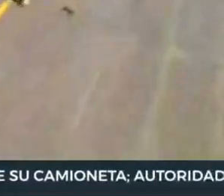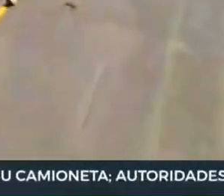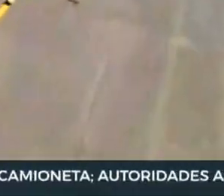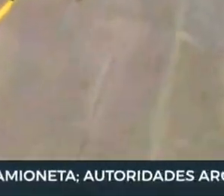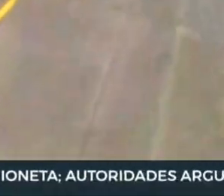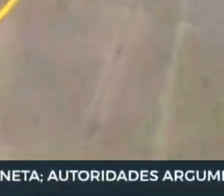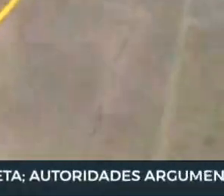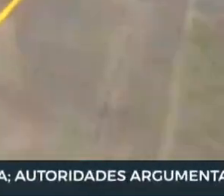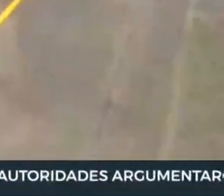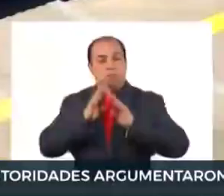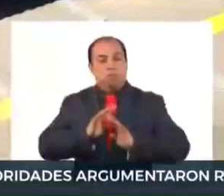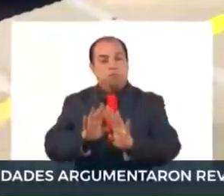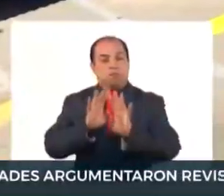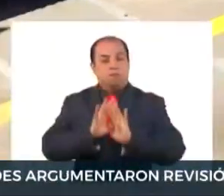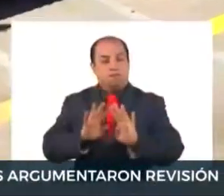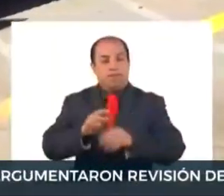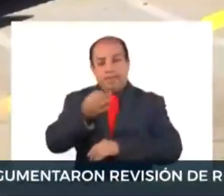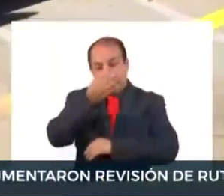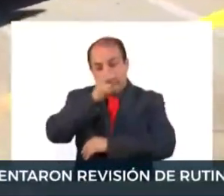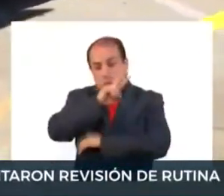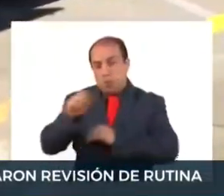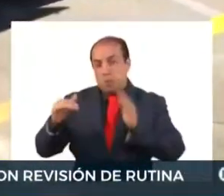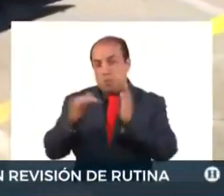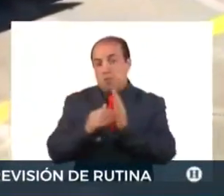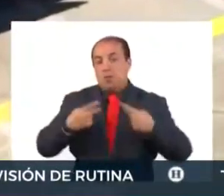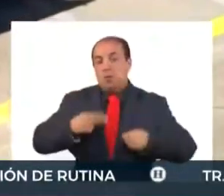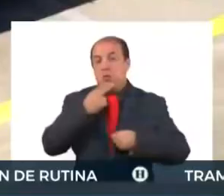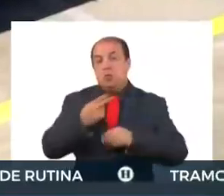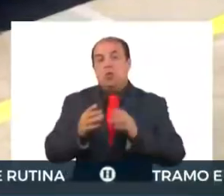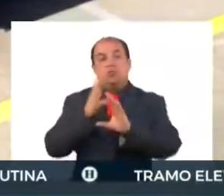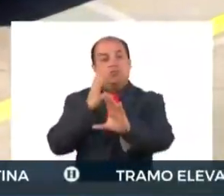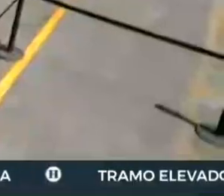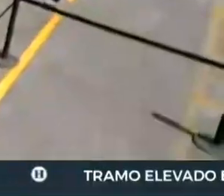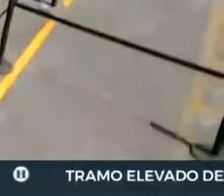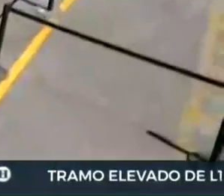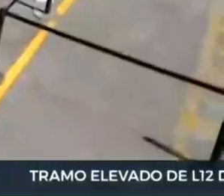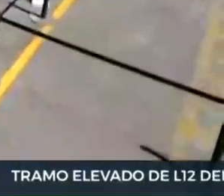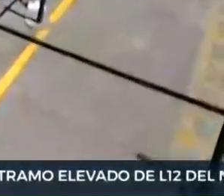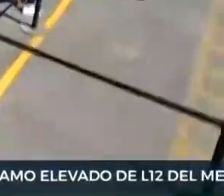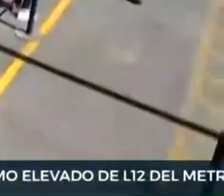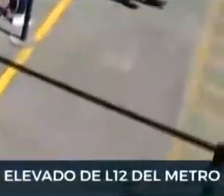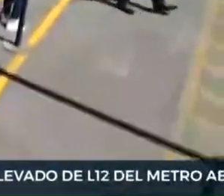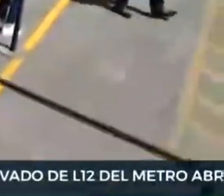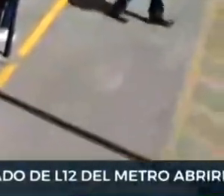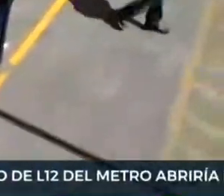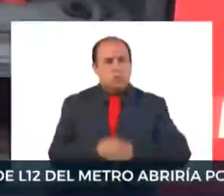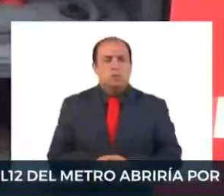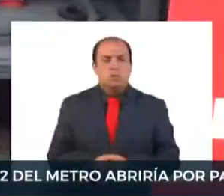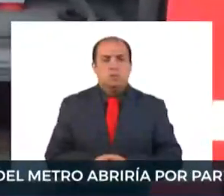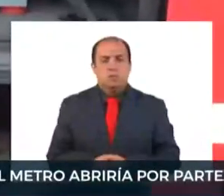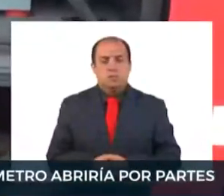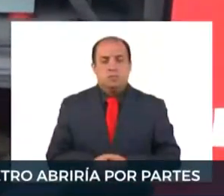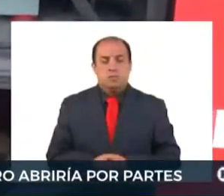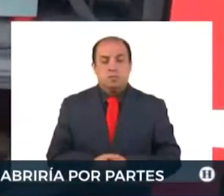emisiones contaminantes de la ciudad. Autoridades no descartaron que otras líneas de este sistema de transporte también avancen a la electromovilidad.